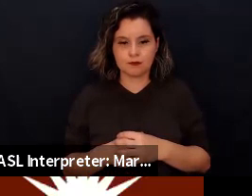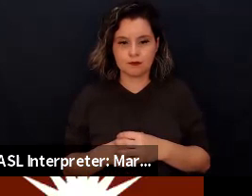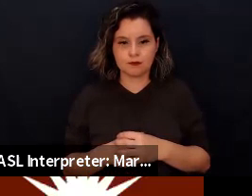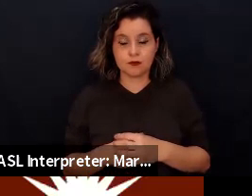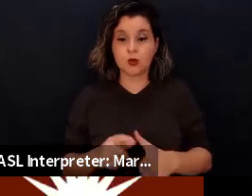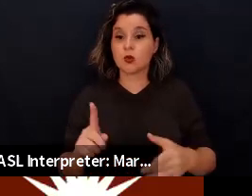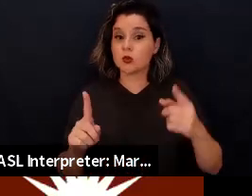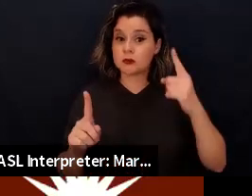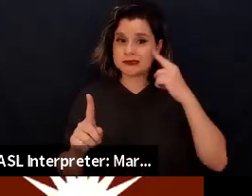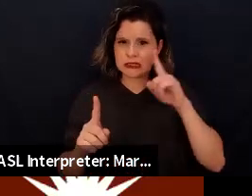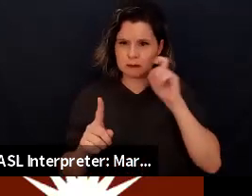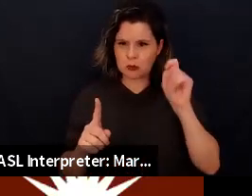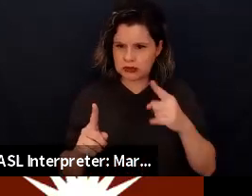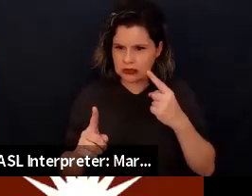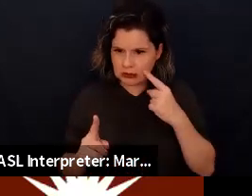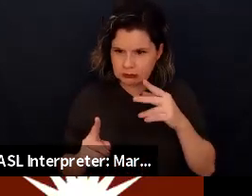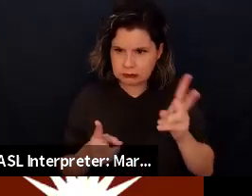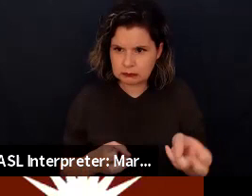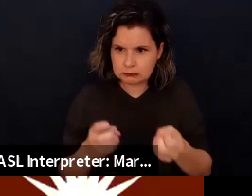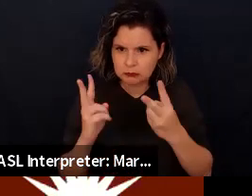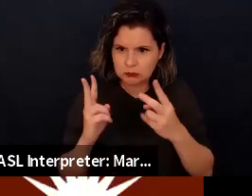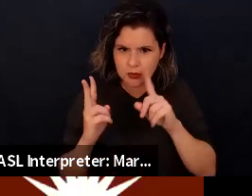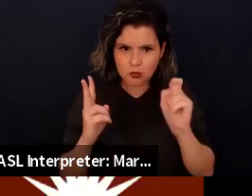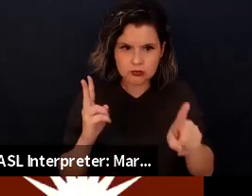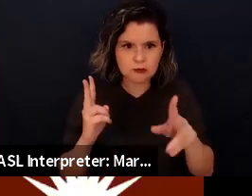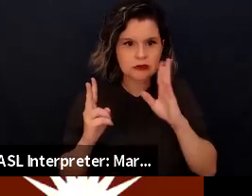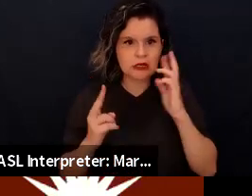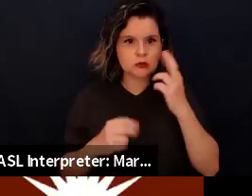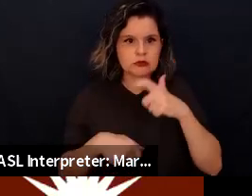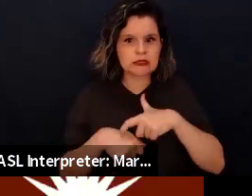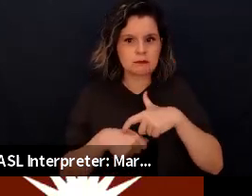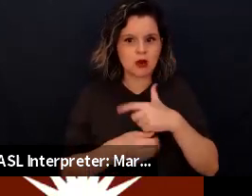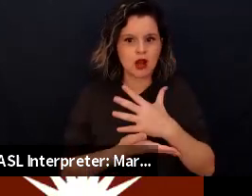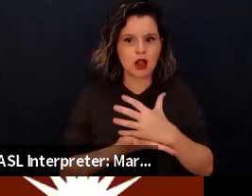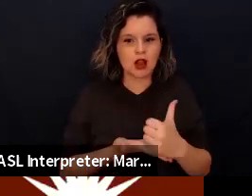hay una pregunta, no sé si la vamos a poner por razón del tiempo.